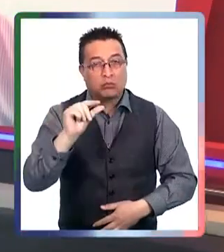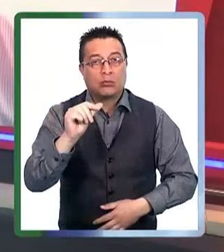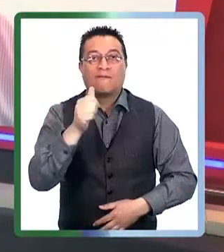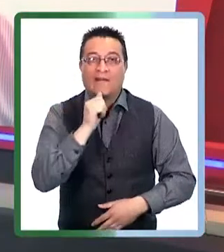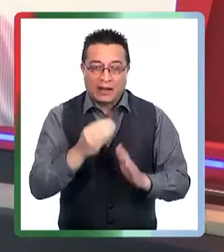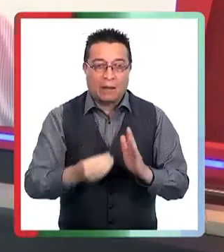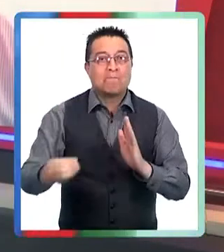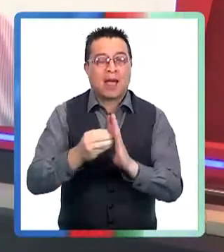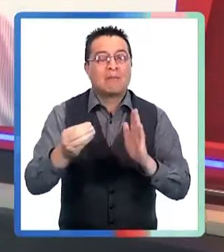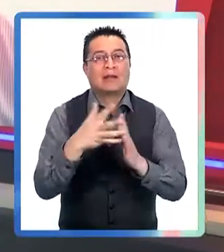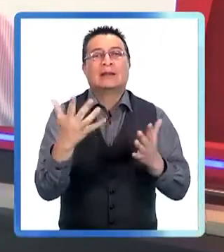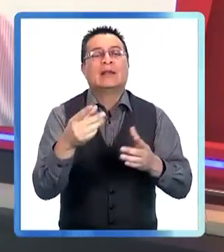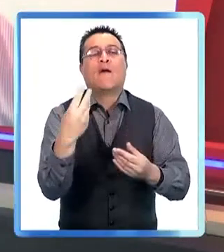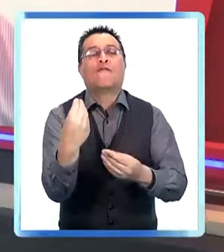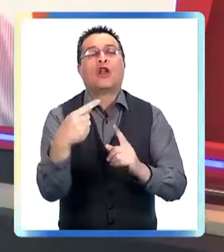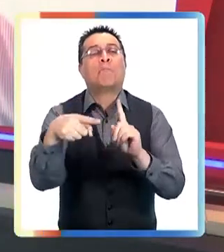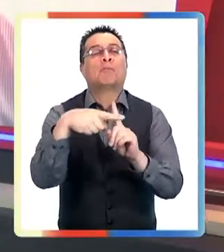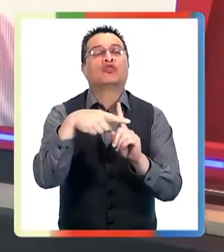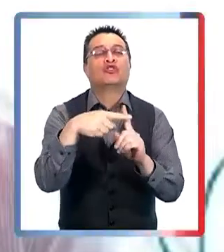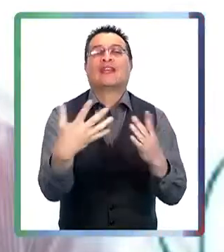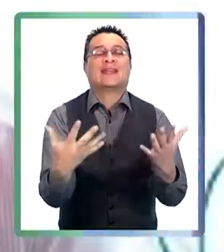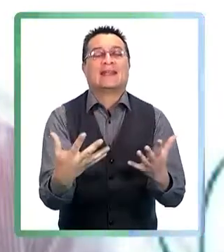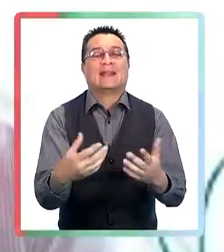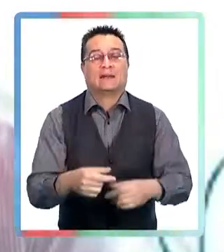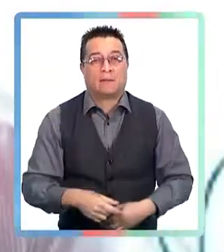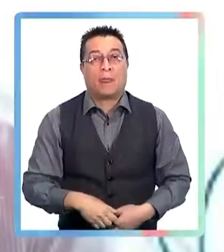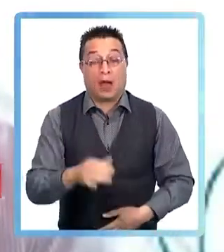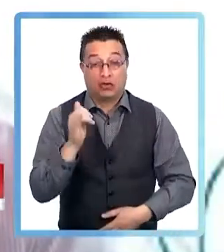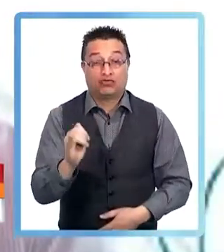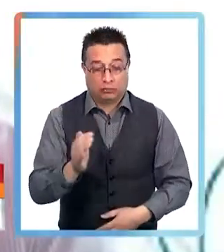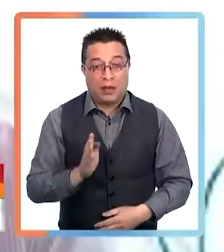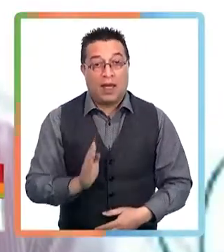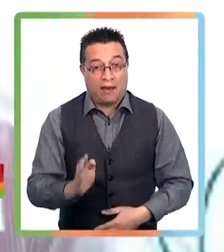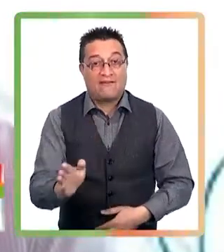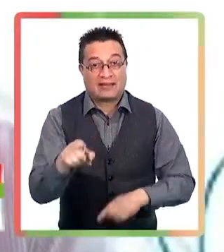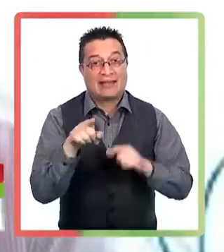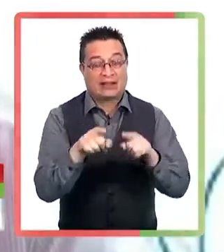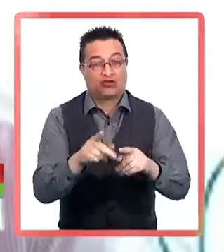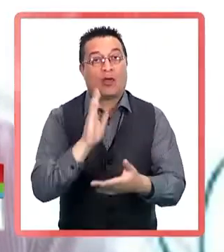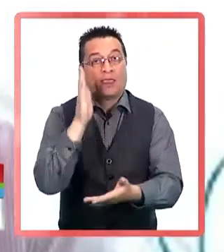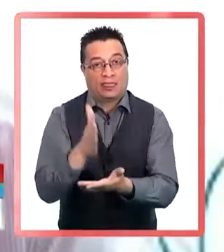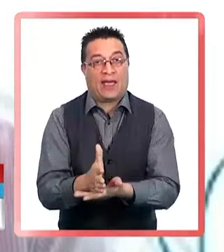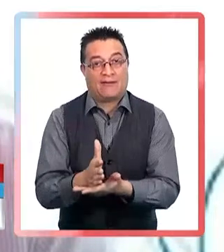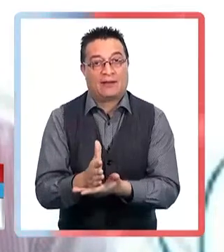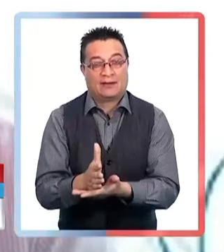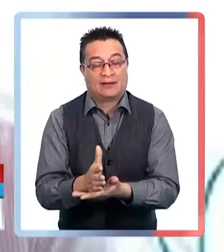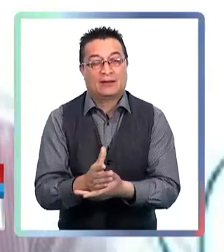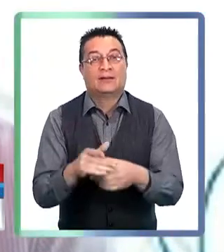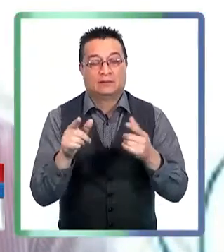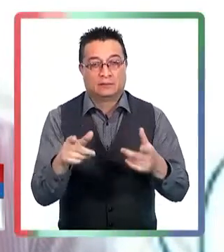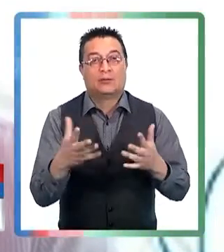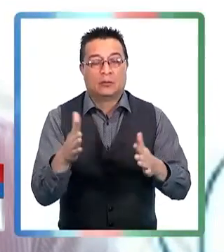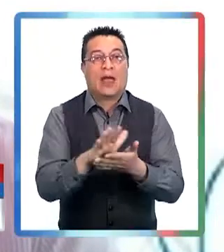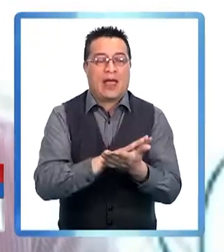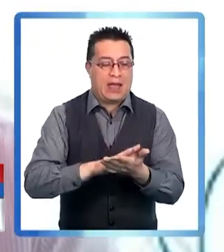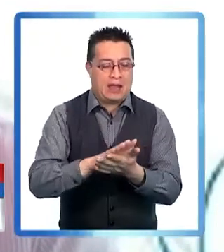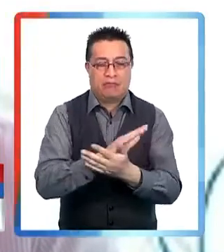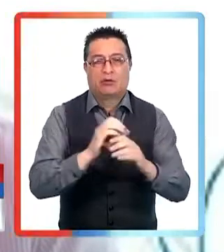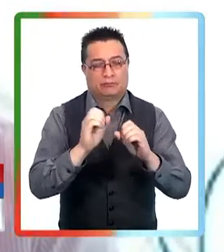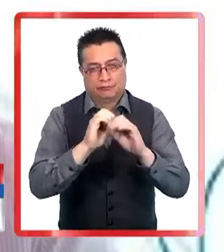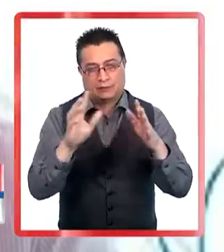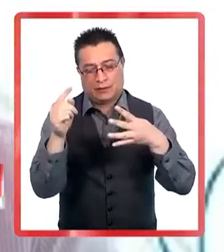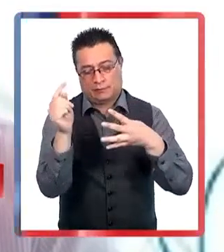ido quedando atrás. ¿Qué destacaría usted? Bueno, creo que hay que seguir avanzando en eso. Les doy